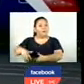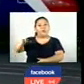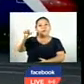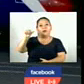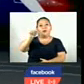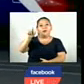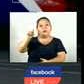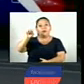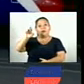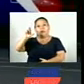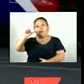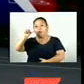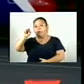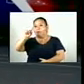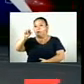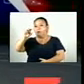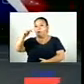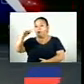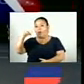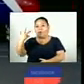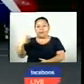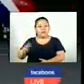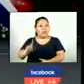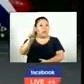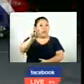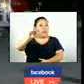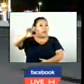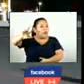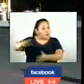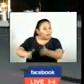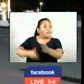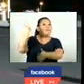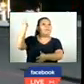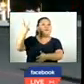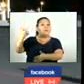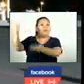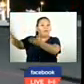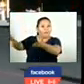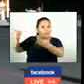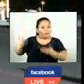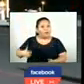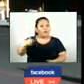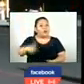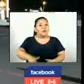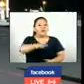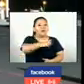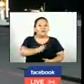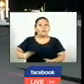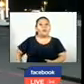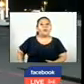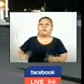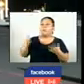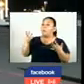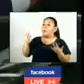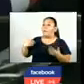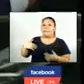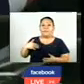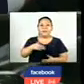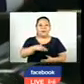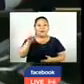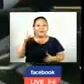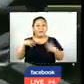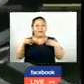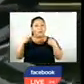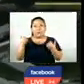AstraZeneca. Se trata del décimo tercer lote de vacunas que adquiere El Salvador y será recibido por autoridades de salud en el aeropuerto